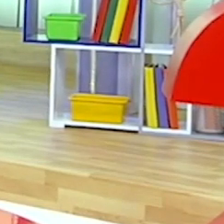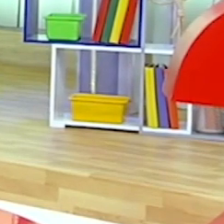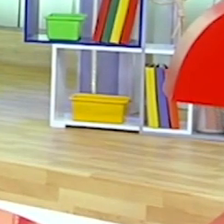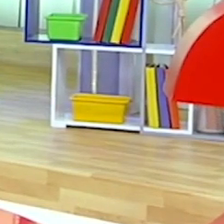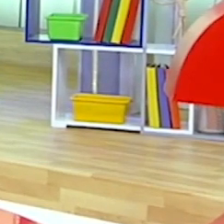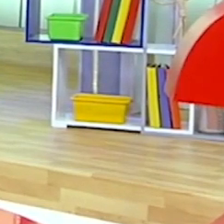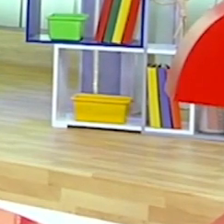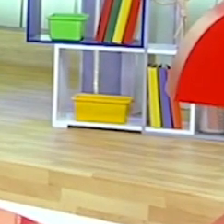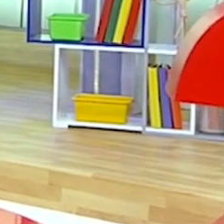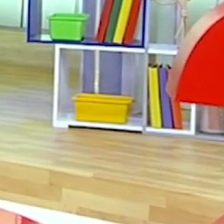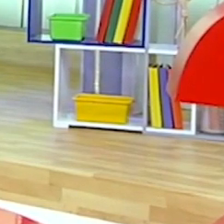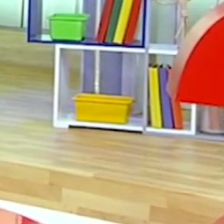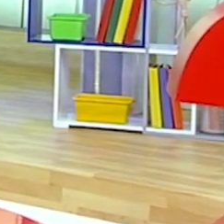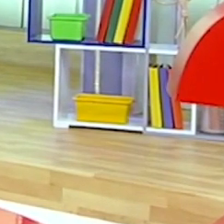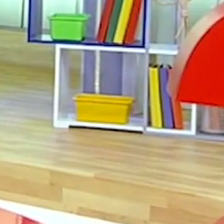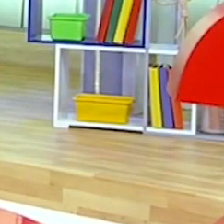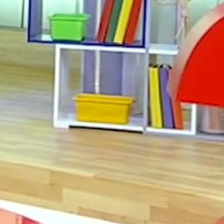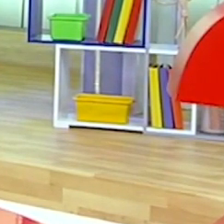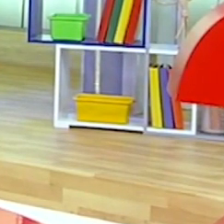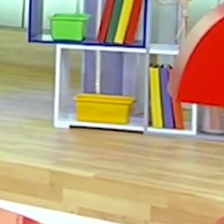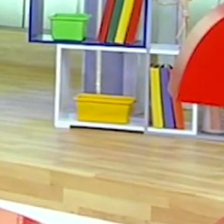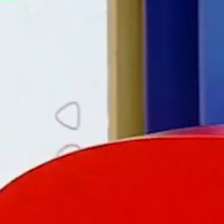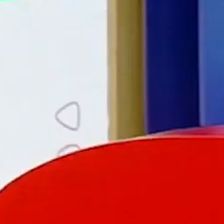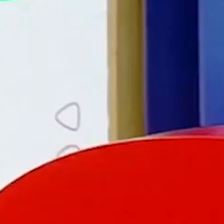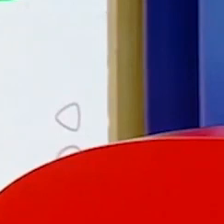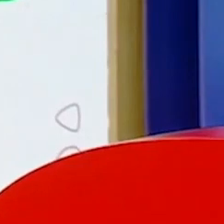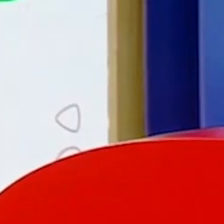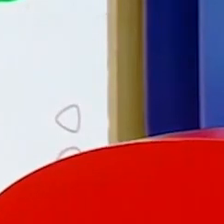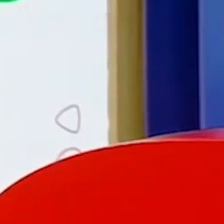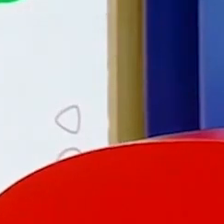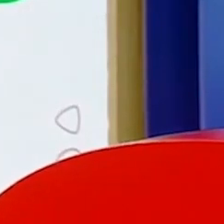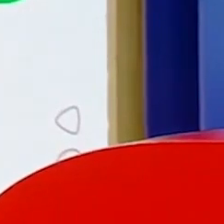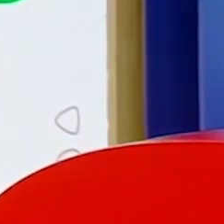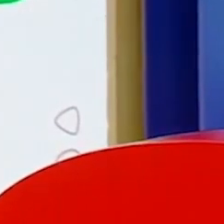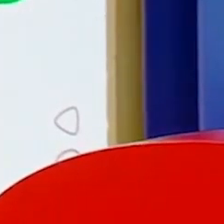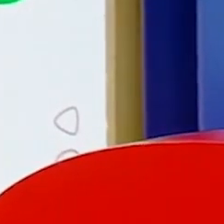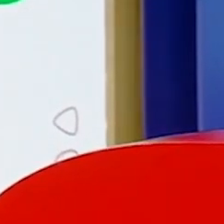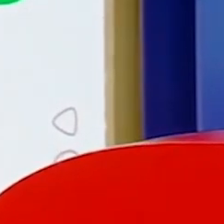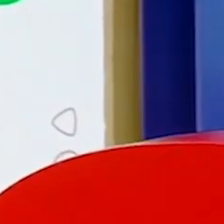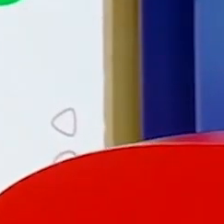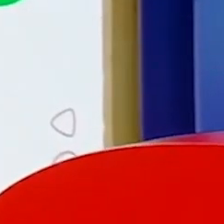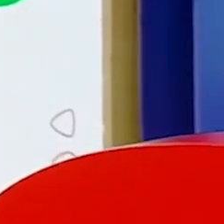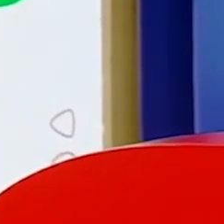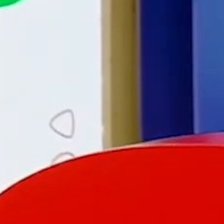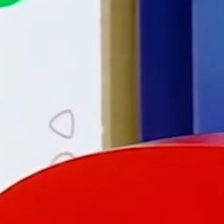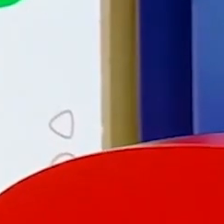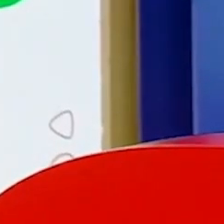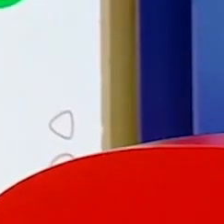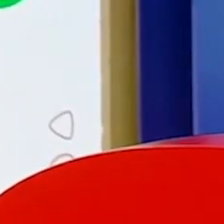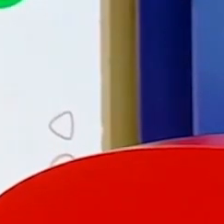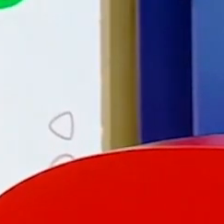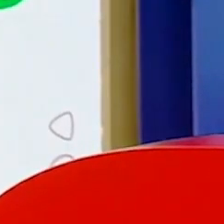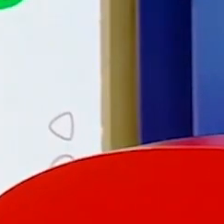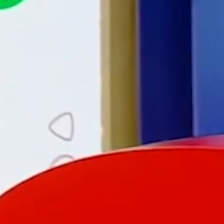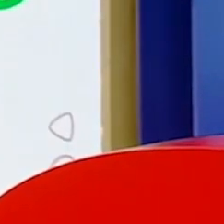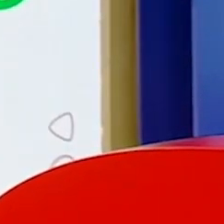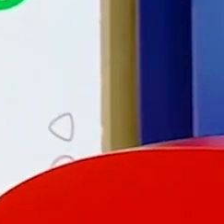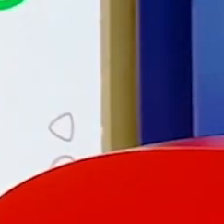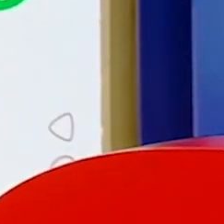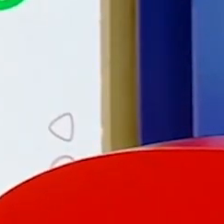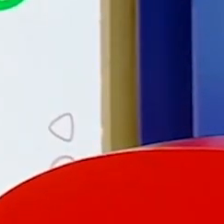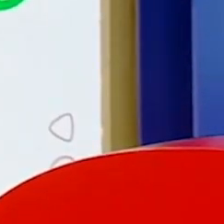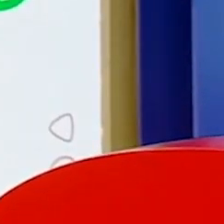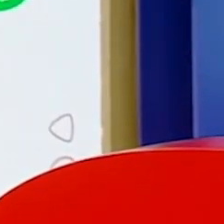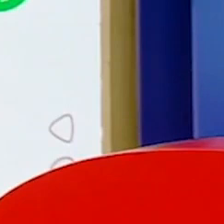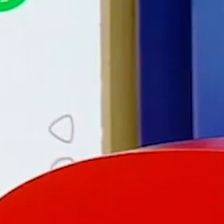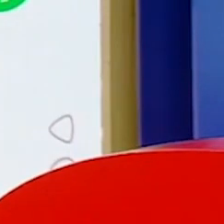para ahorrar más y así ayudar al medio ambiente. Toda esta situación me dejó bastante claro la importancia de la matemática en la